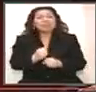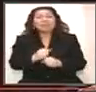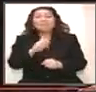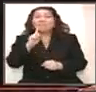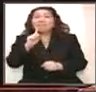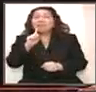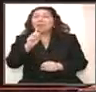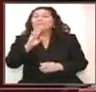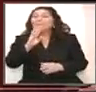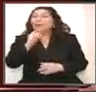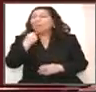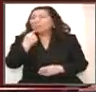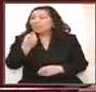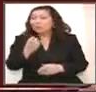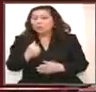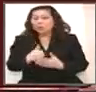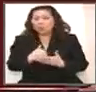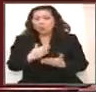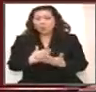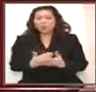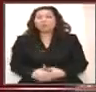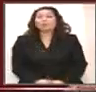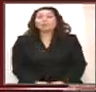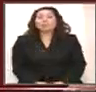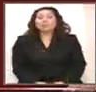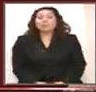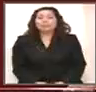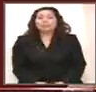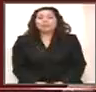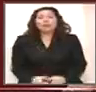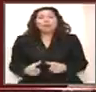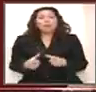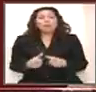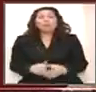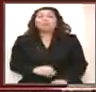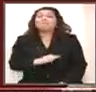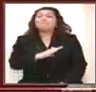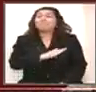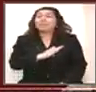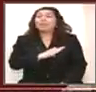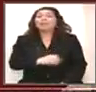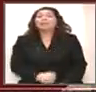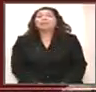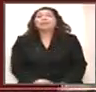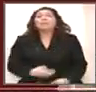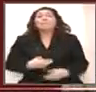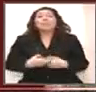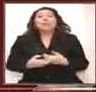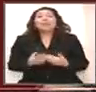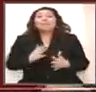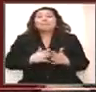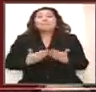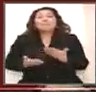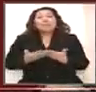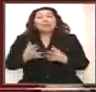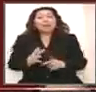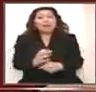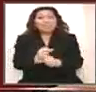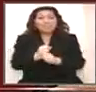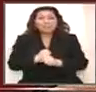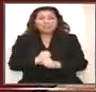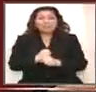laborales. Un cuarto lineamiento es el control y fiscalización de los procesos que facilitan la